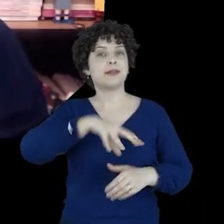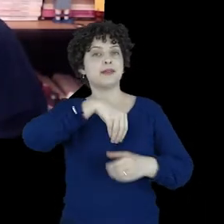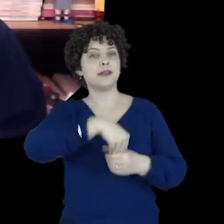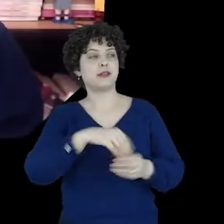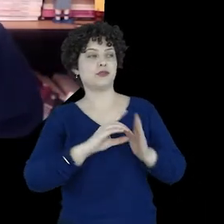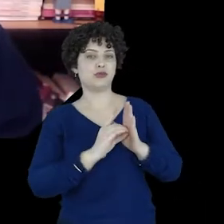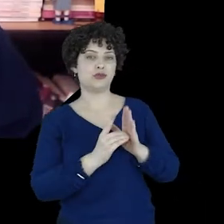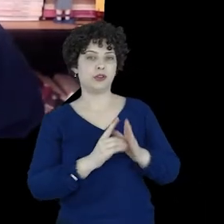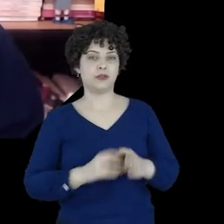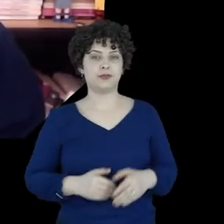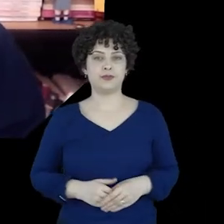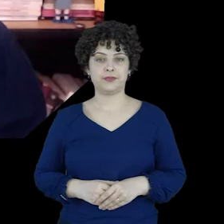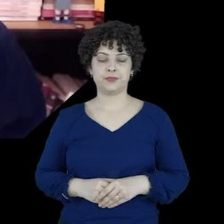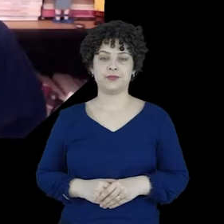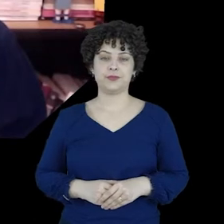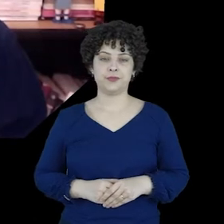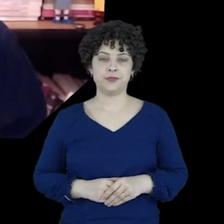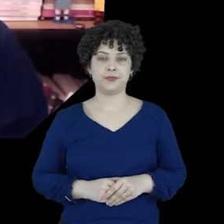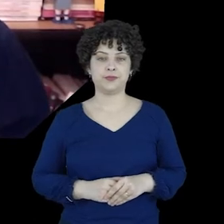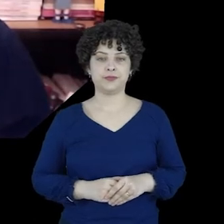la esfera digital.